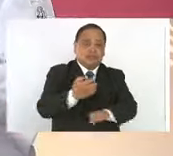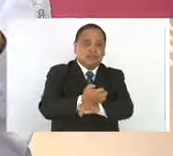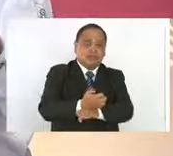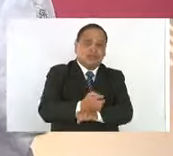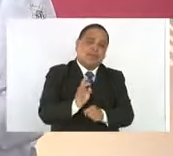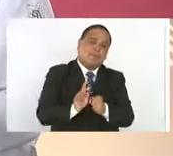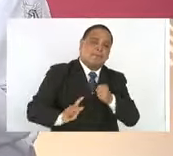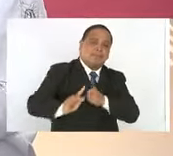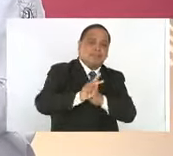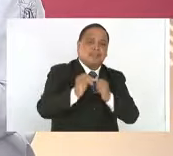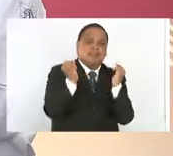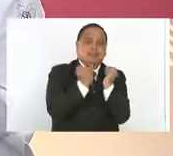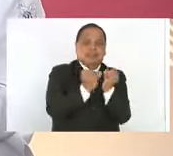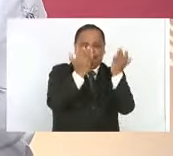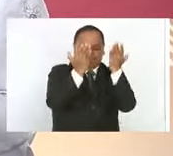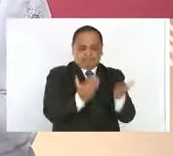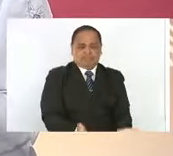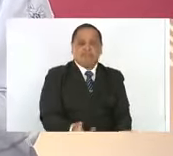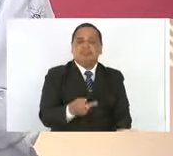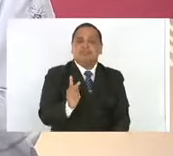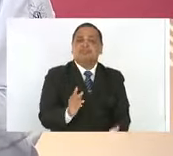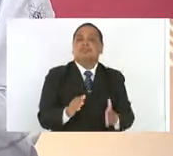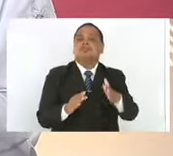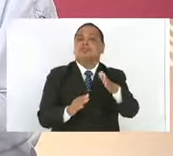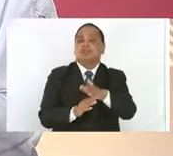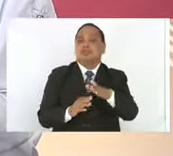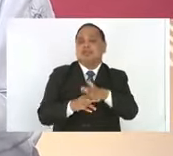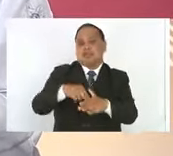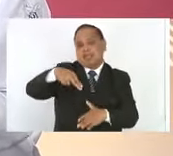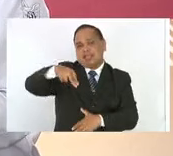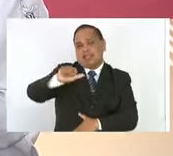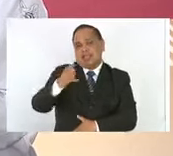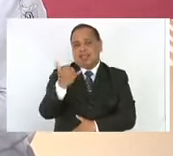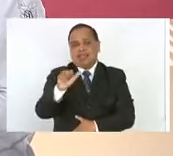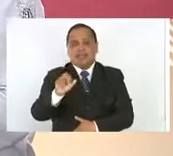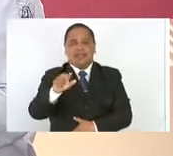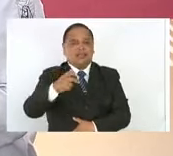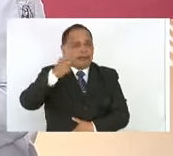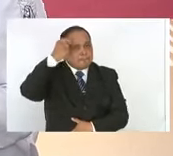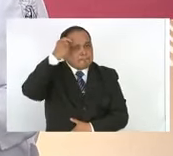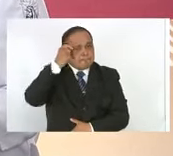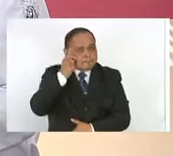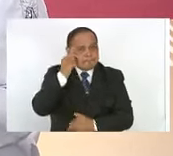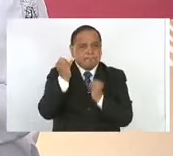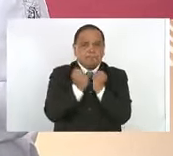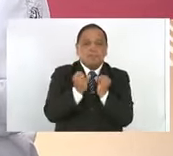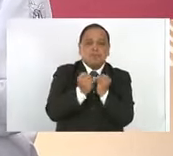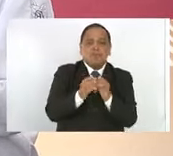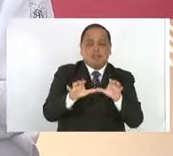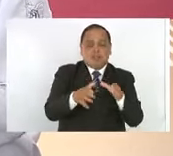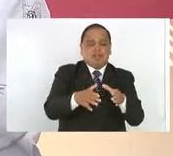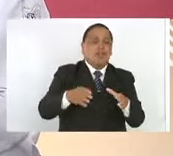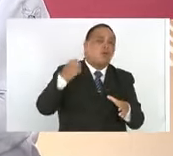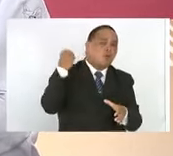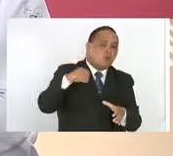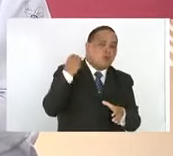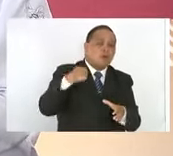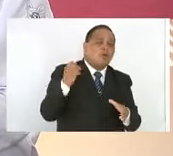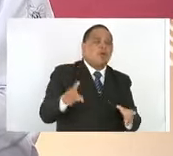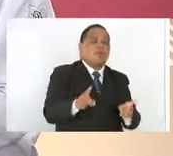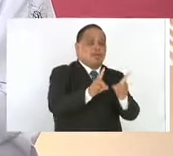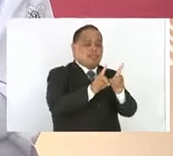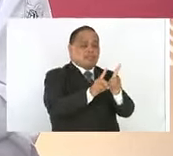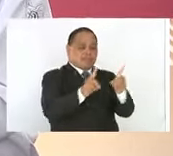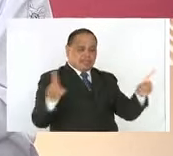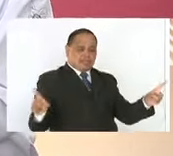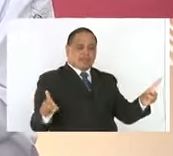también sus zonas más lejanas: la Mesa del Nayar en Nayarit, la Montaña de Guerrero, la Costa Chica de Oaxaca, el desierto de Baja